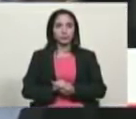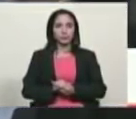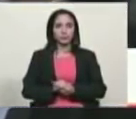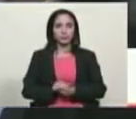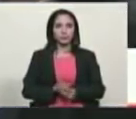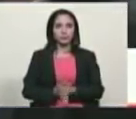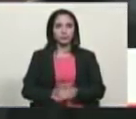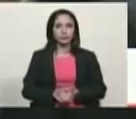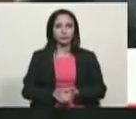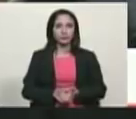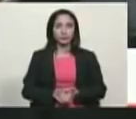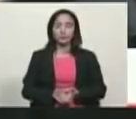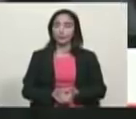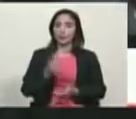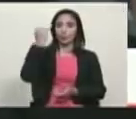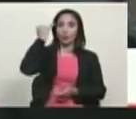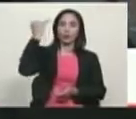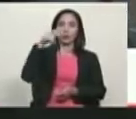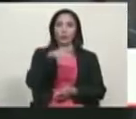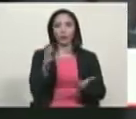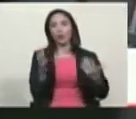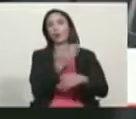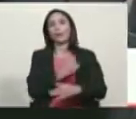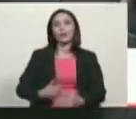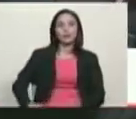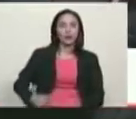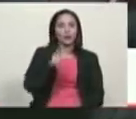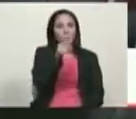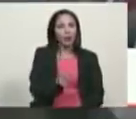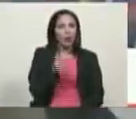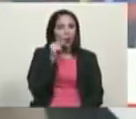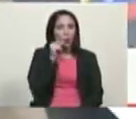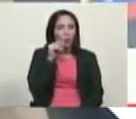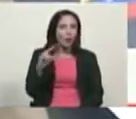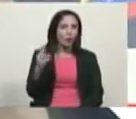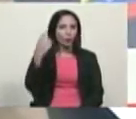Es una iniciativa del presidente Andrés Manuel López Obrador,